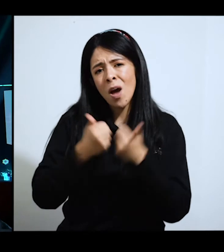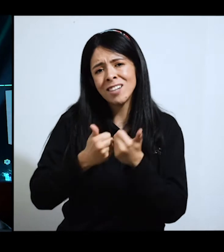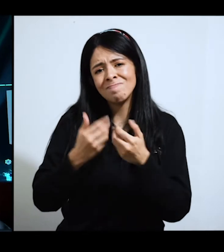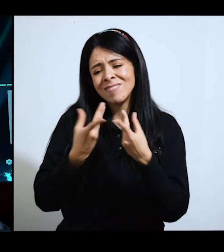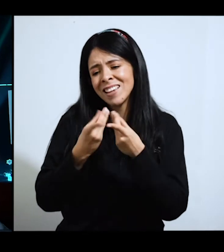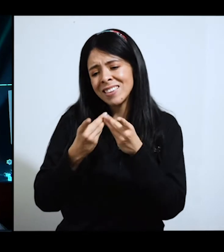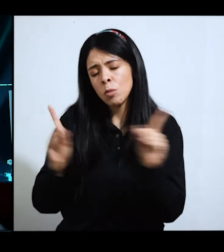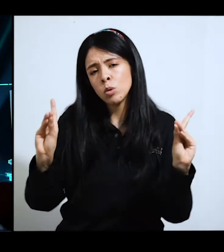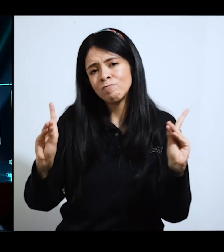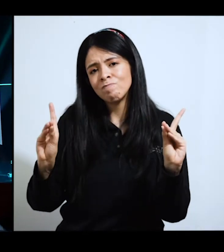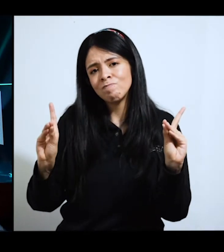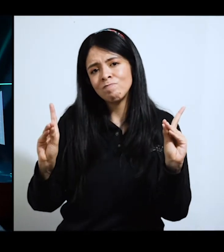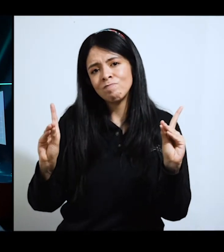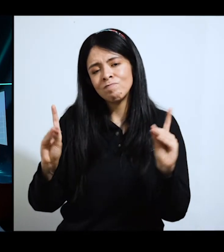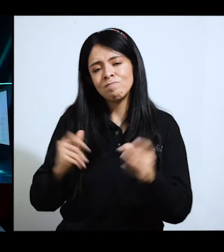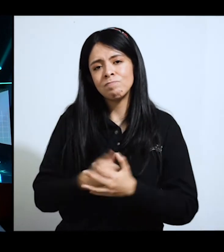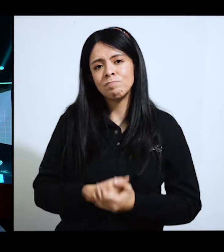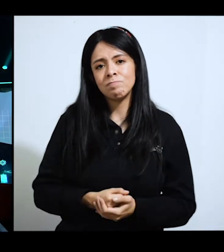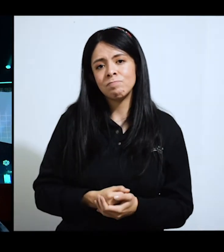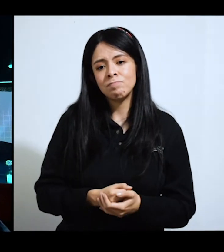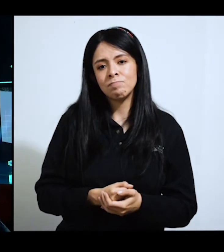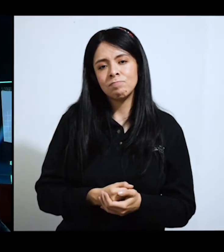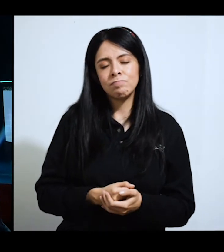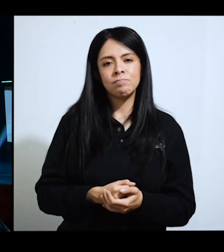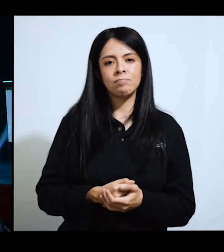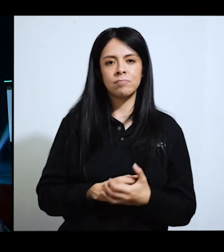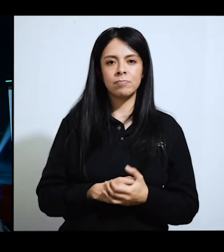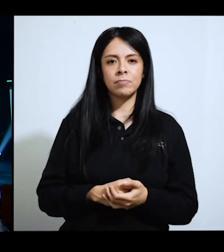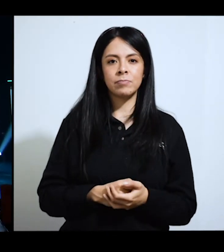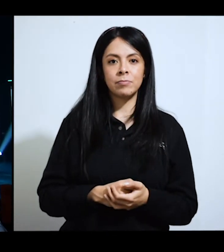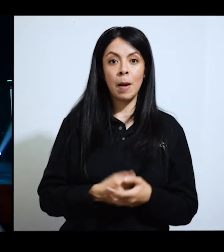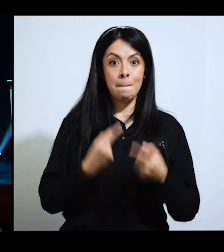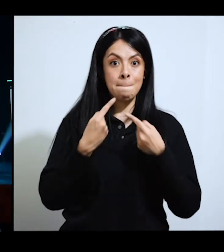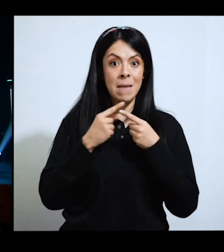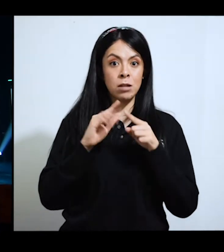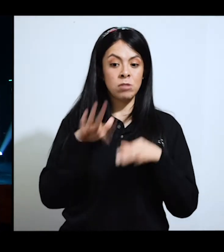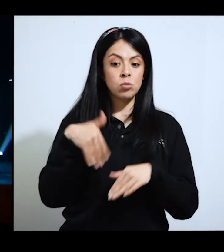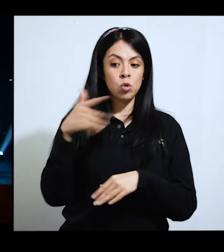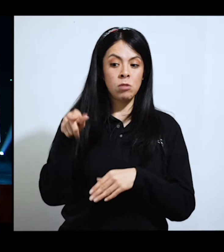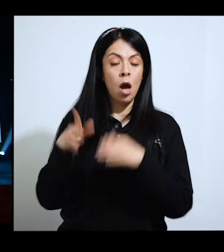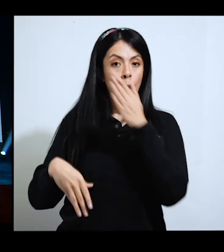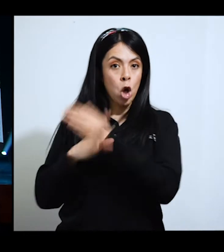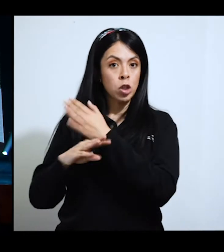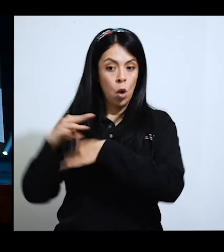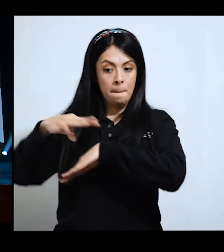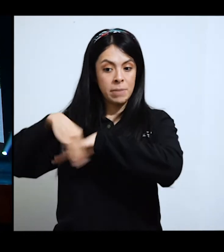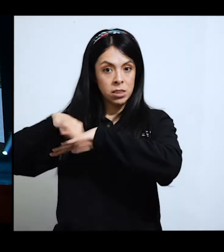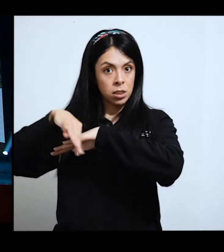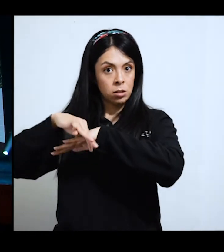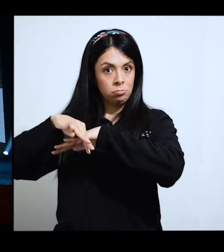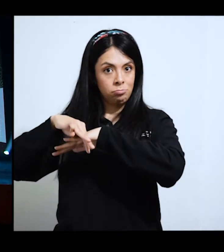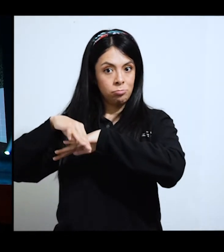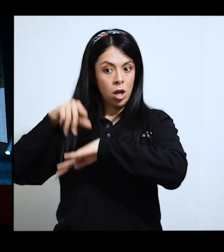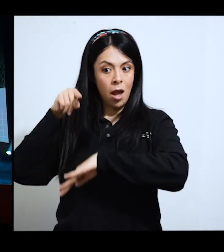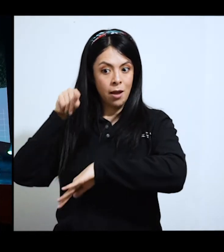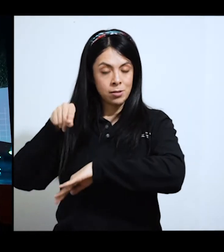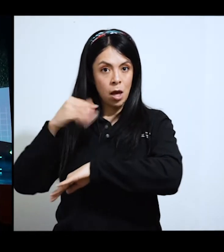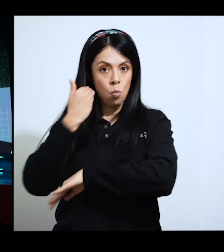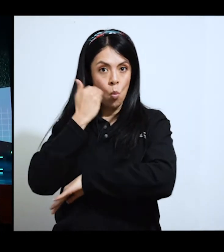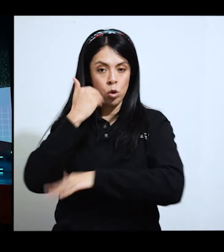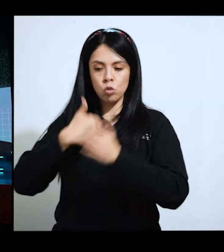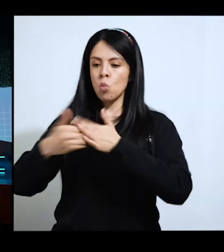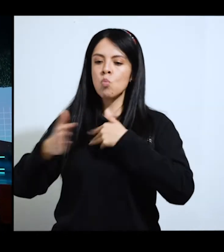separarse. Sin embargo, siguió con su ministerio. Y aunque era separada, Dios la